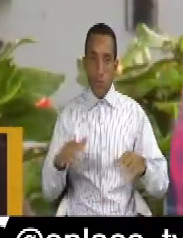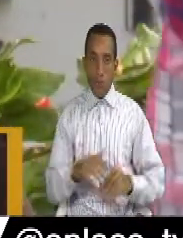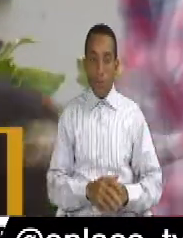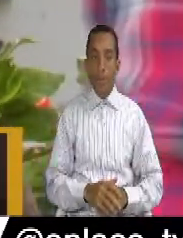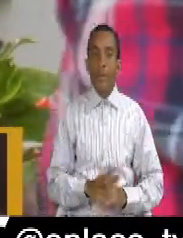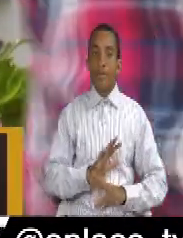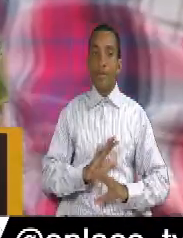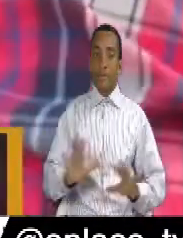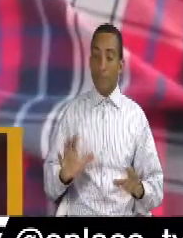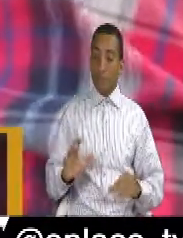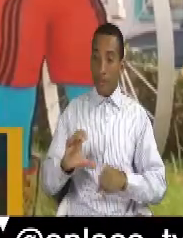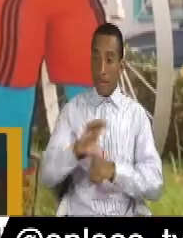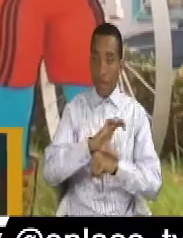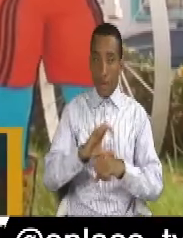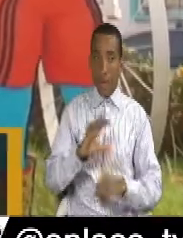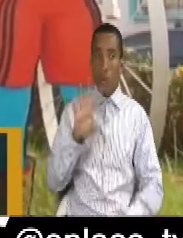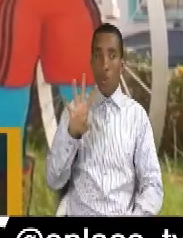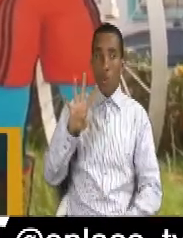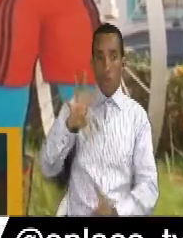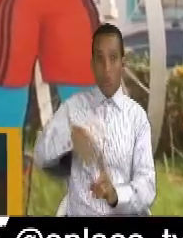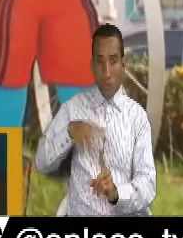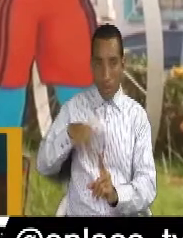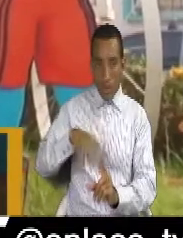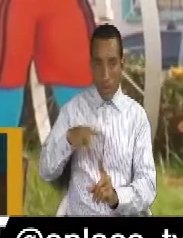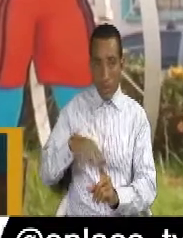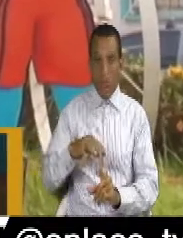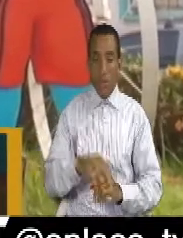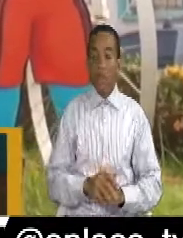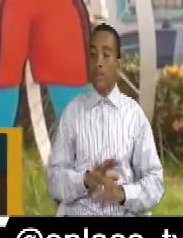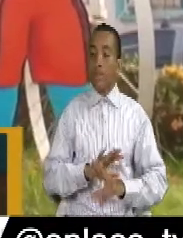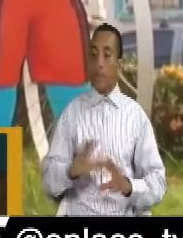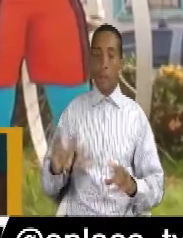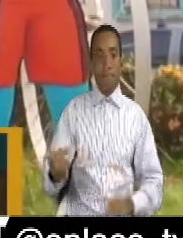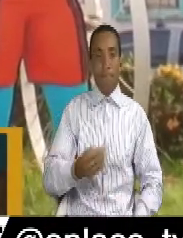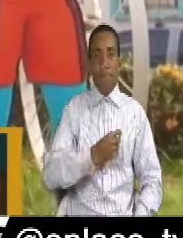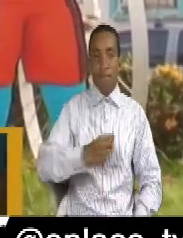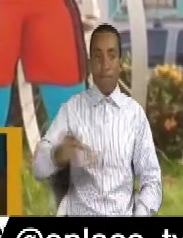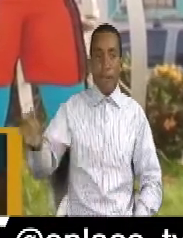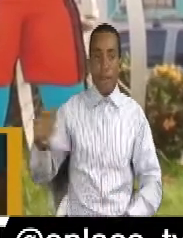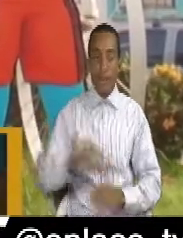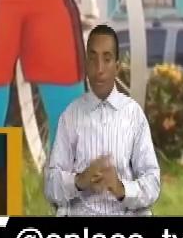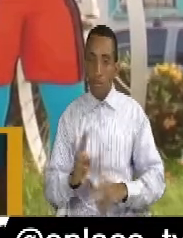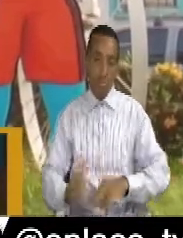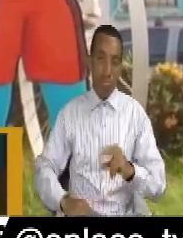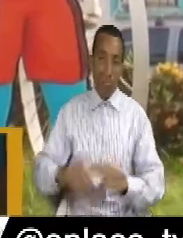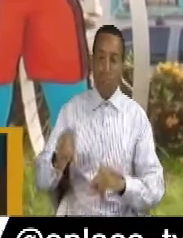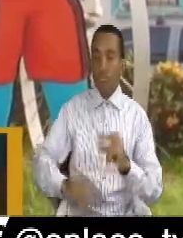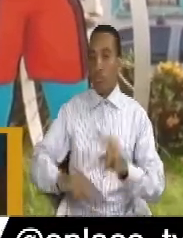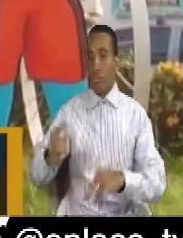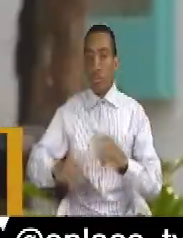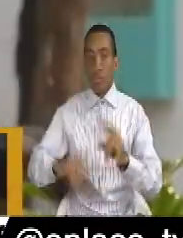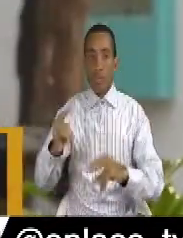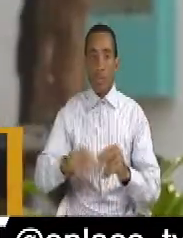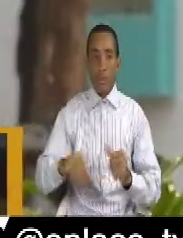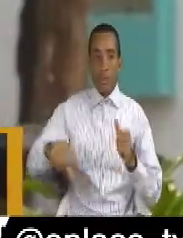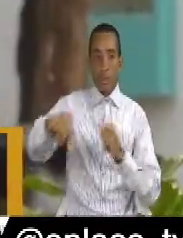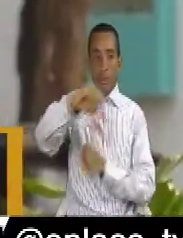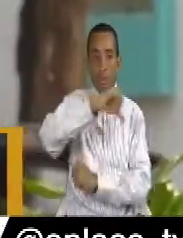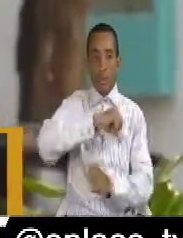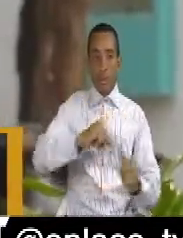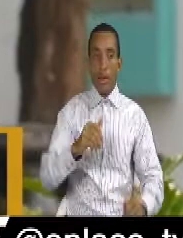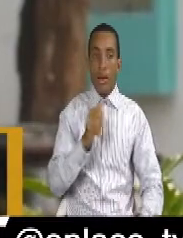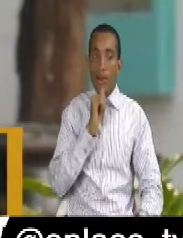cumple 4 meses de desempleo luego de que fuera despedida de las obras que se adelantan en el parque acuático que se construye en Barranca